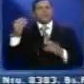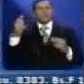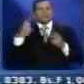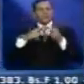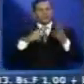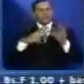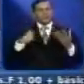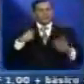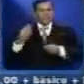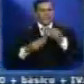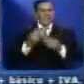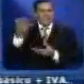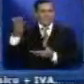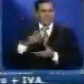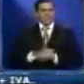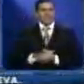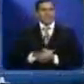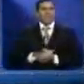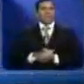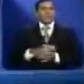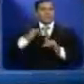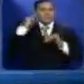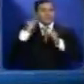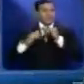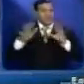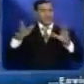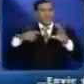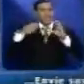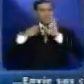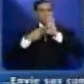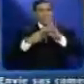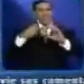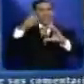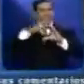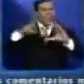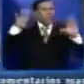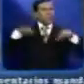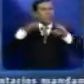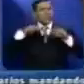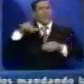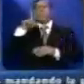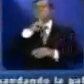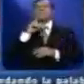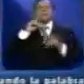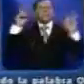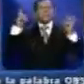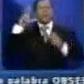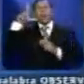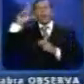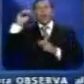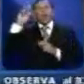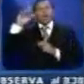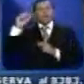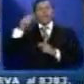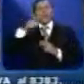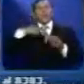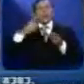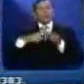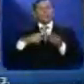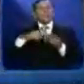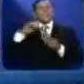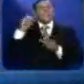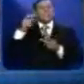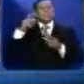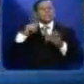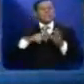ahora. Después del lanzamiento de Loba, tenemos un adelanto de la canción que podría ser su segundo sencillo, titulada Gypsy. Un tema